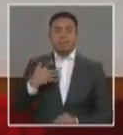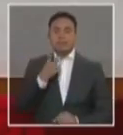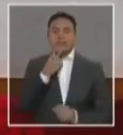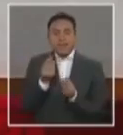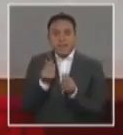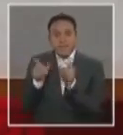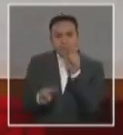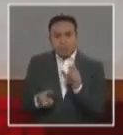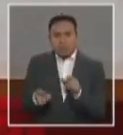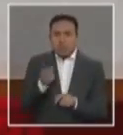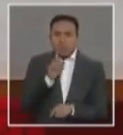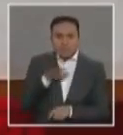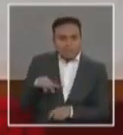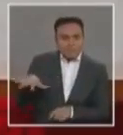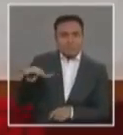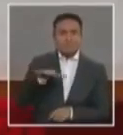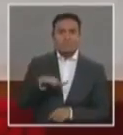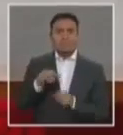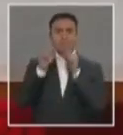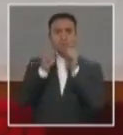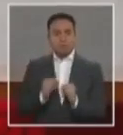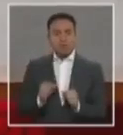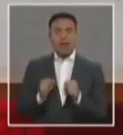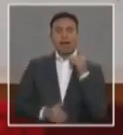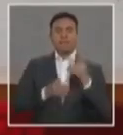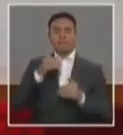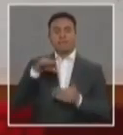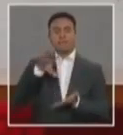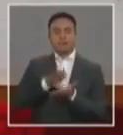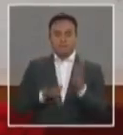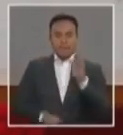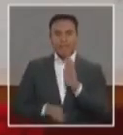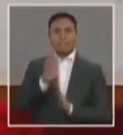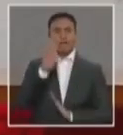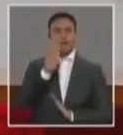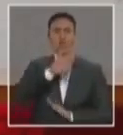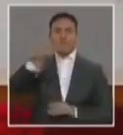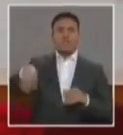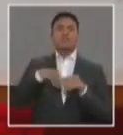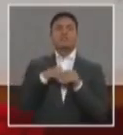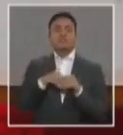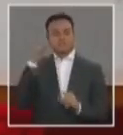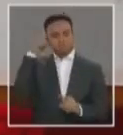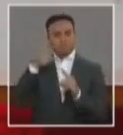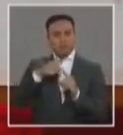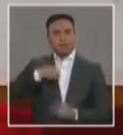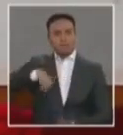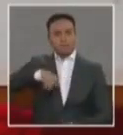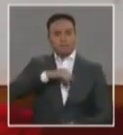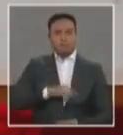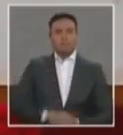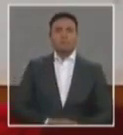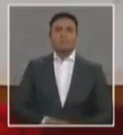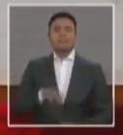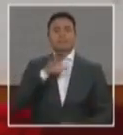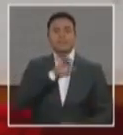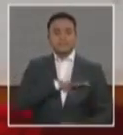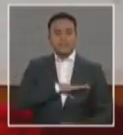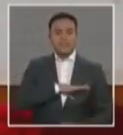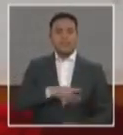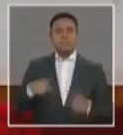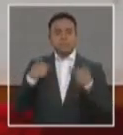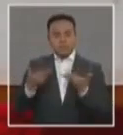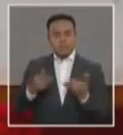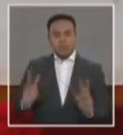horas en el día entonces cuando tenemos esa dificultad en términos de infraestructura lo que nos termina ocurriendo que las 40 horas terminan